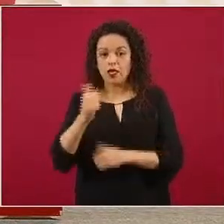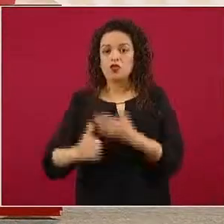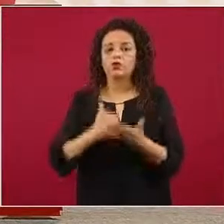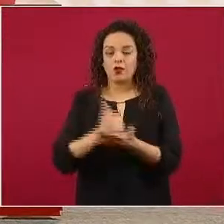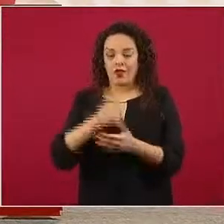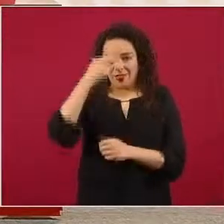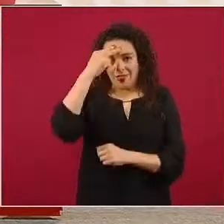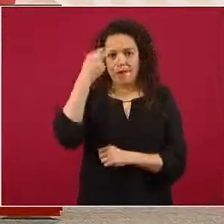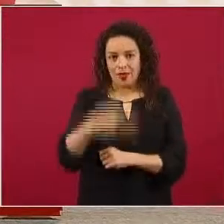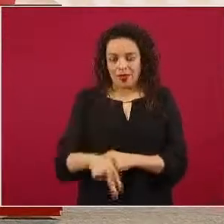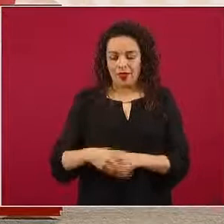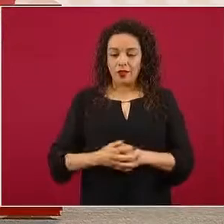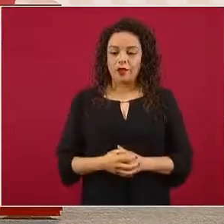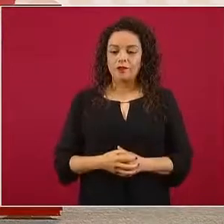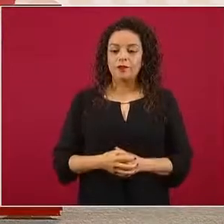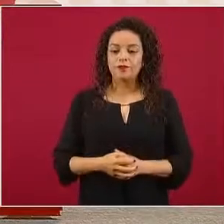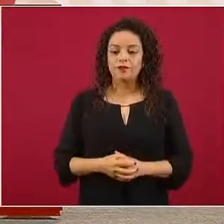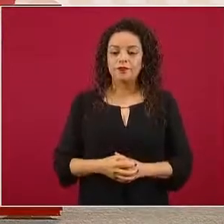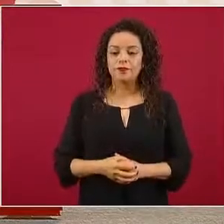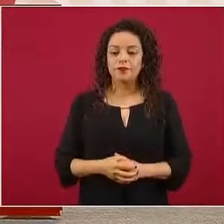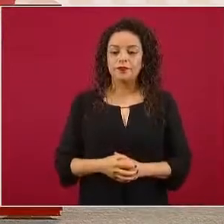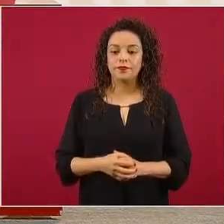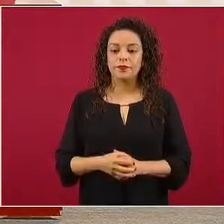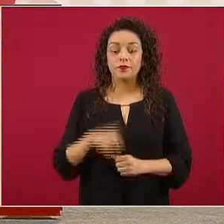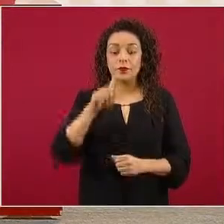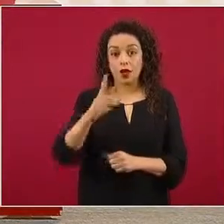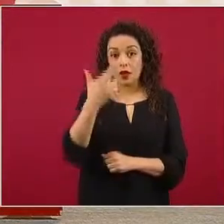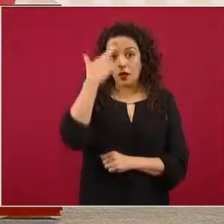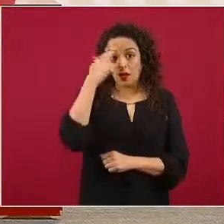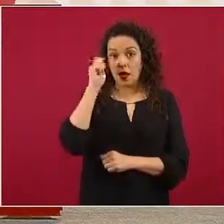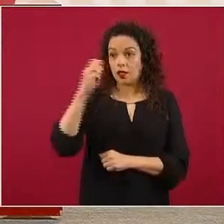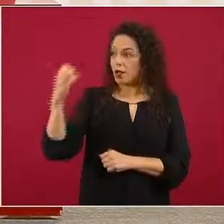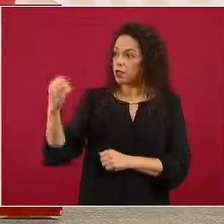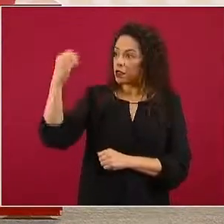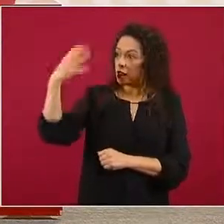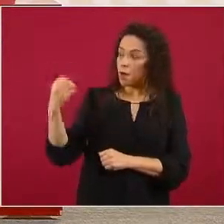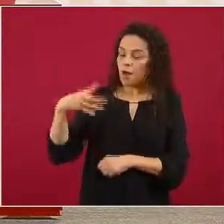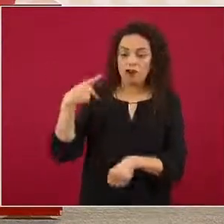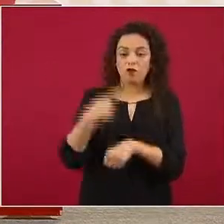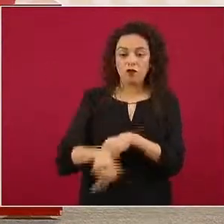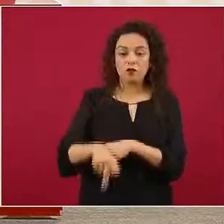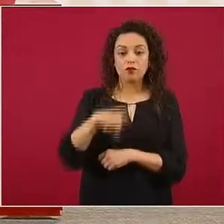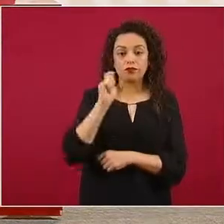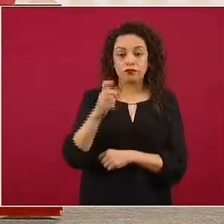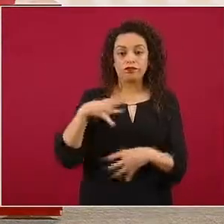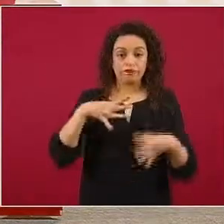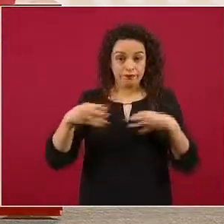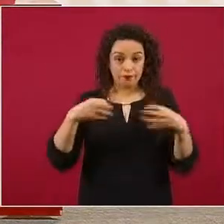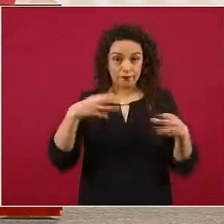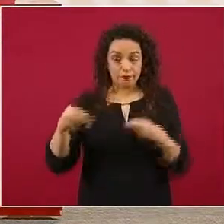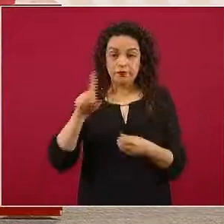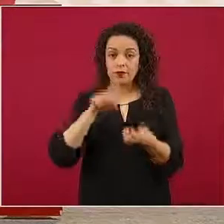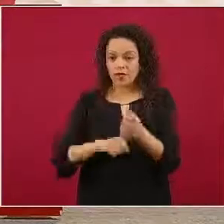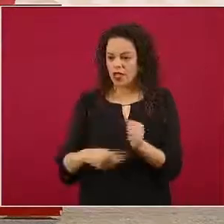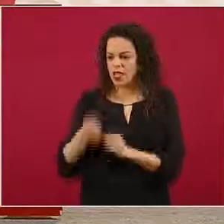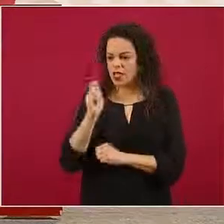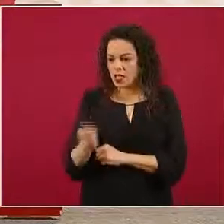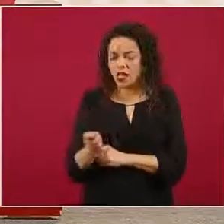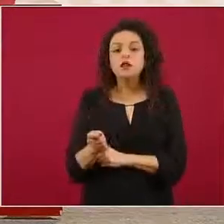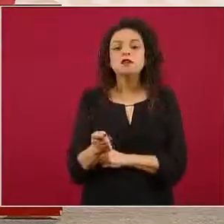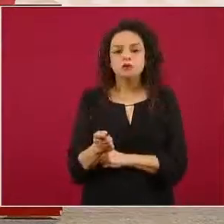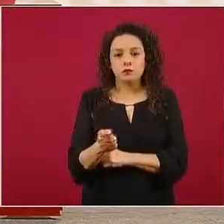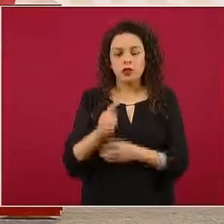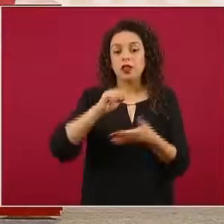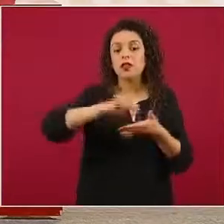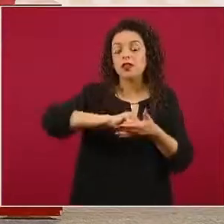México. Recordemos que el semáforo de riesgo epidémico es un elemento técnico, es un instrumento